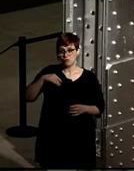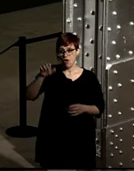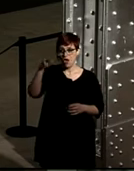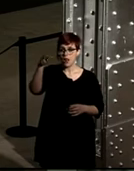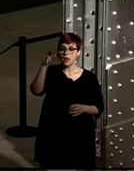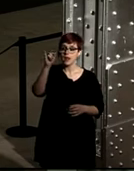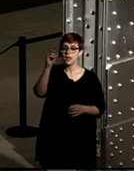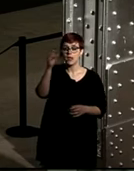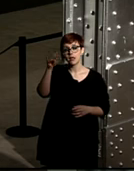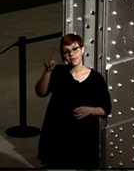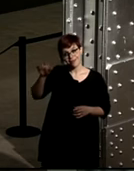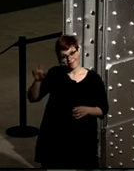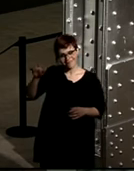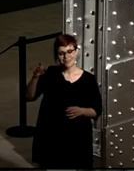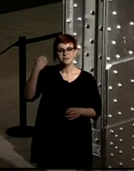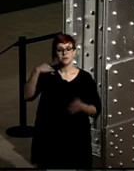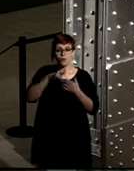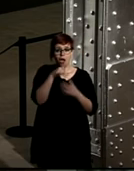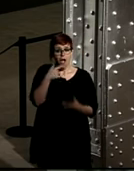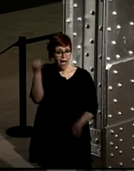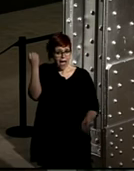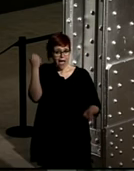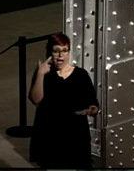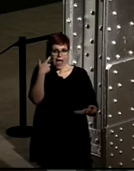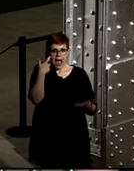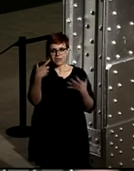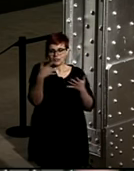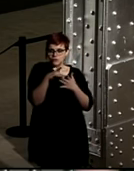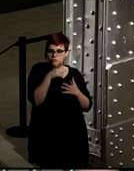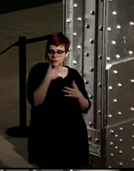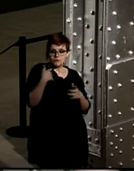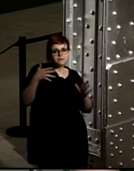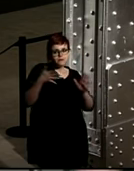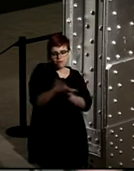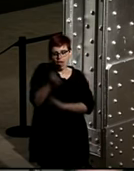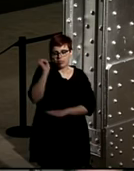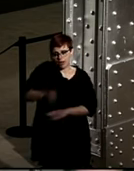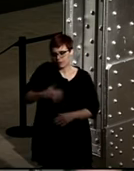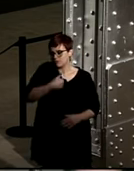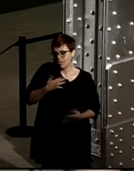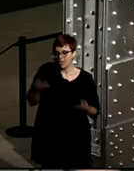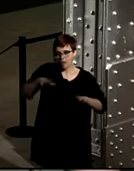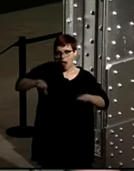arte de dirigir para mí es el arte de renunciar, es el arte de elegir, ¿no? Decidir entre una